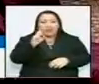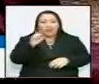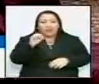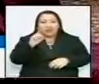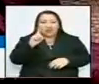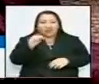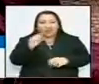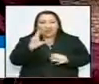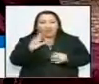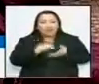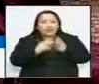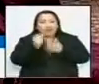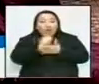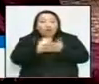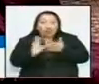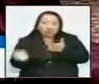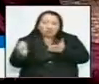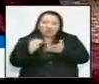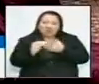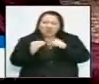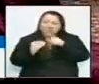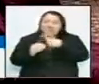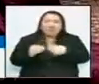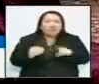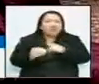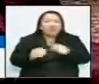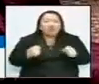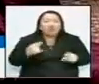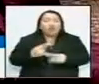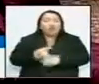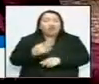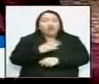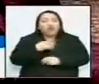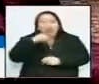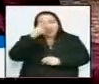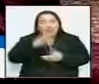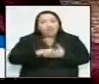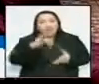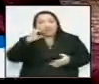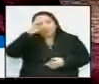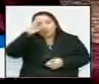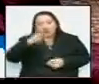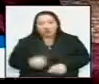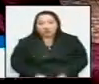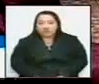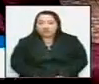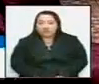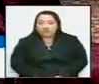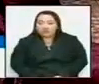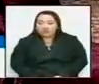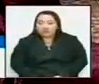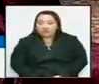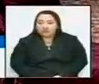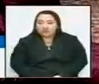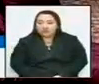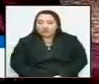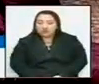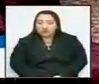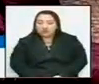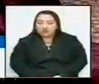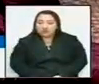que definitivamente iba en contra de los intereses de nuestro país y específicamente de la región Cusco. Producto de